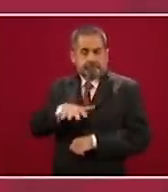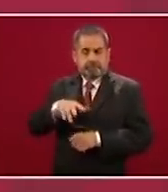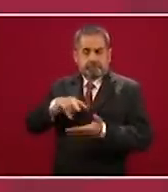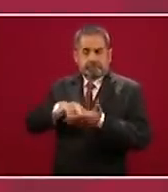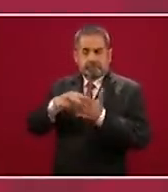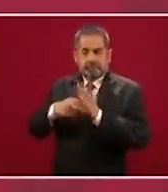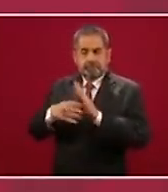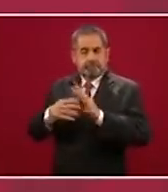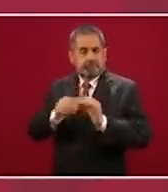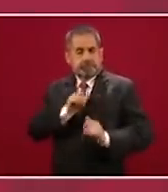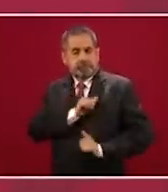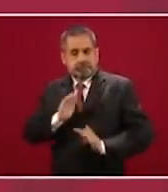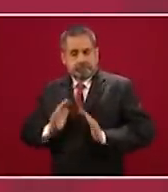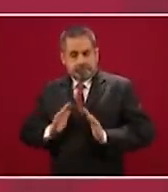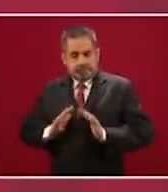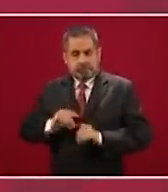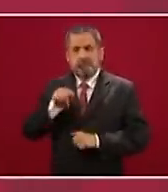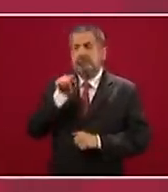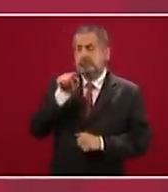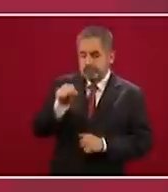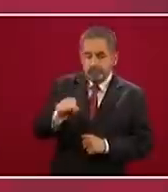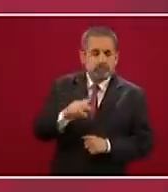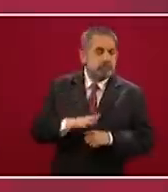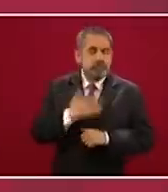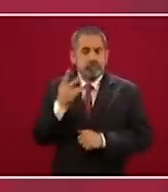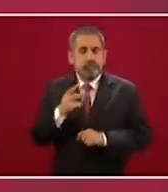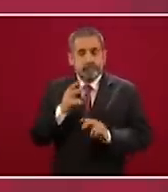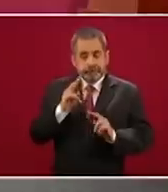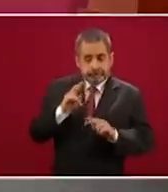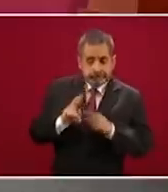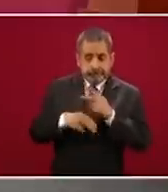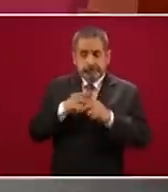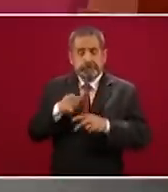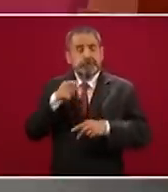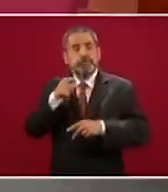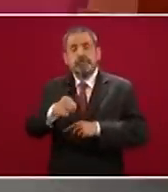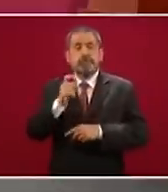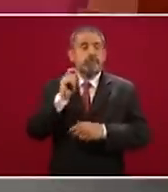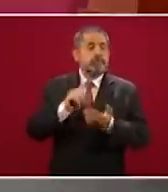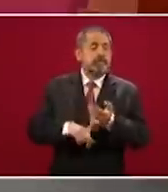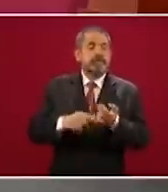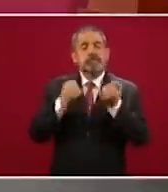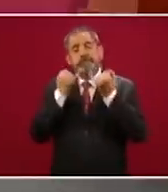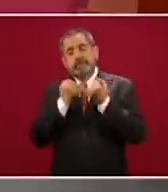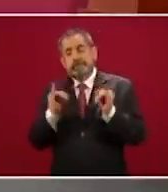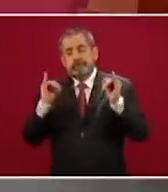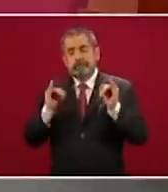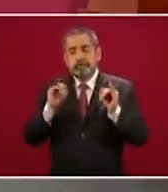ingenieros militares, porque fuimos a inaugurar